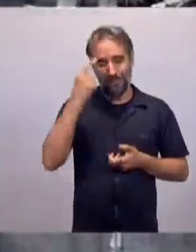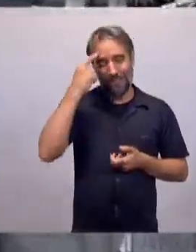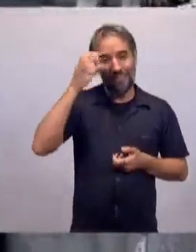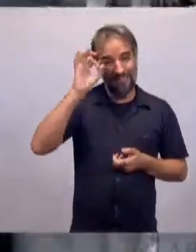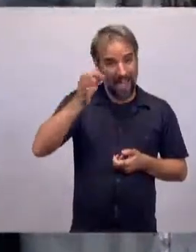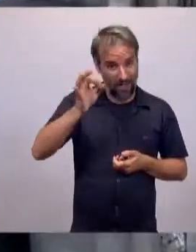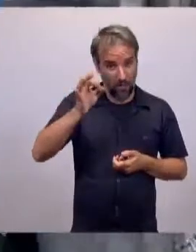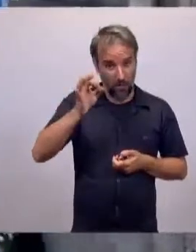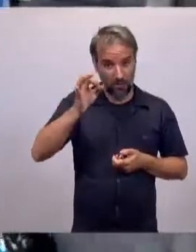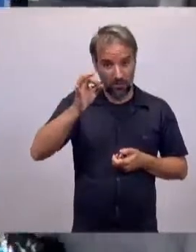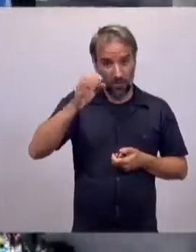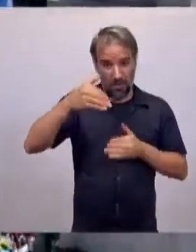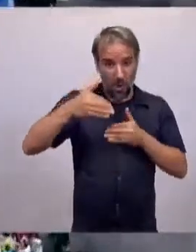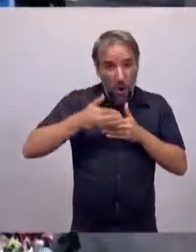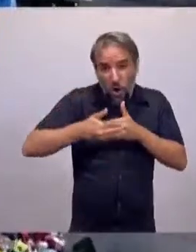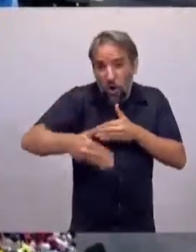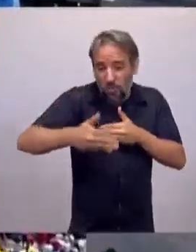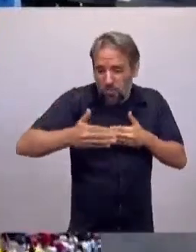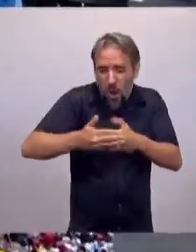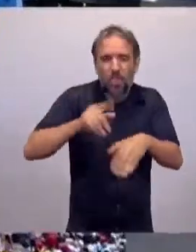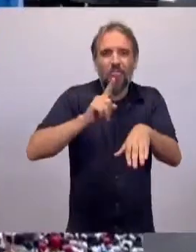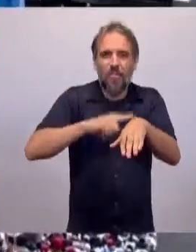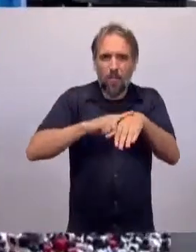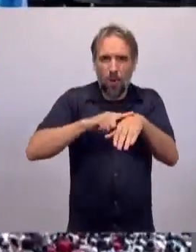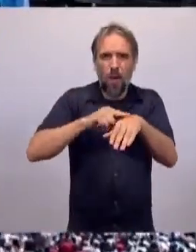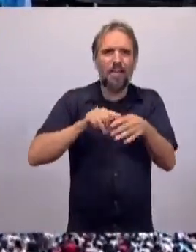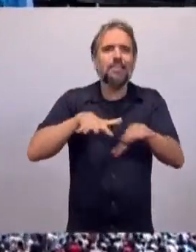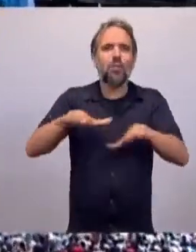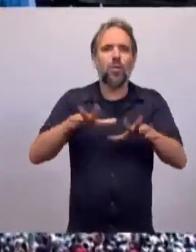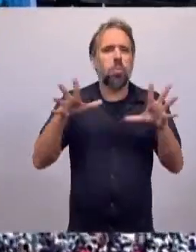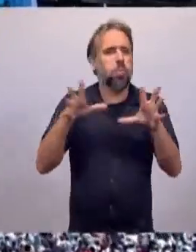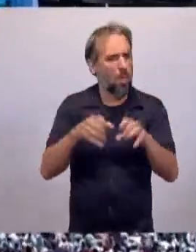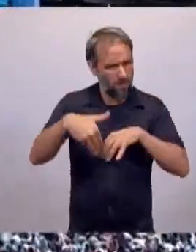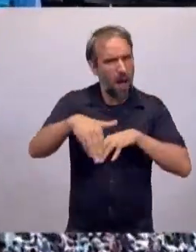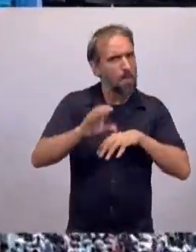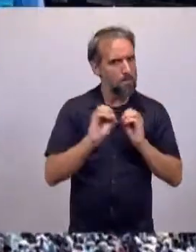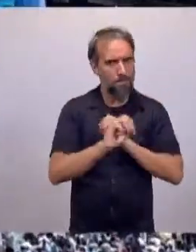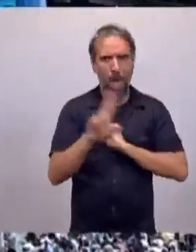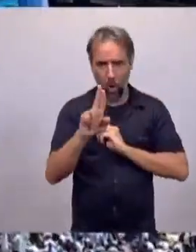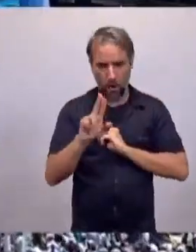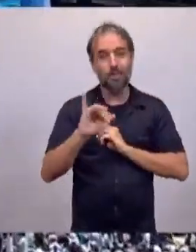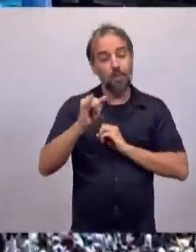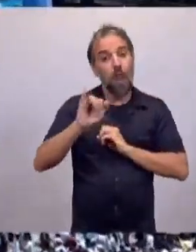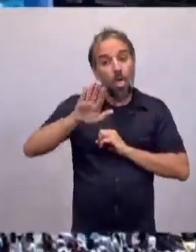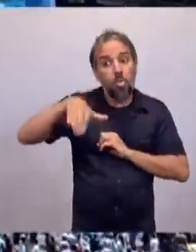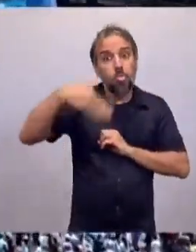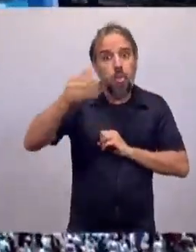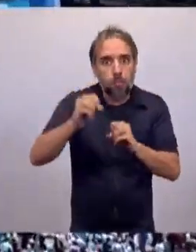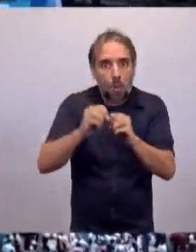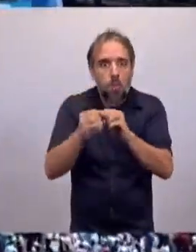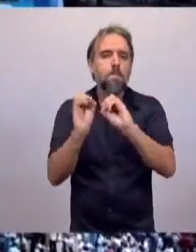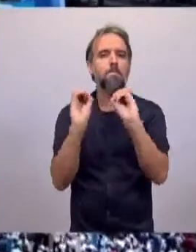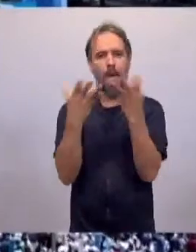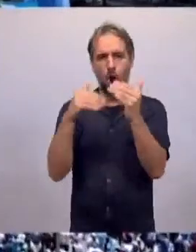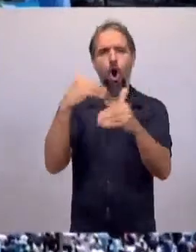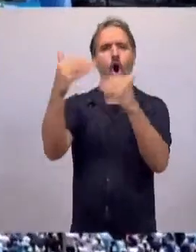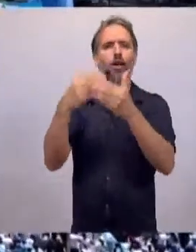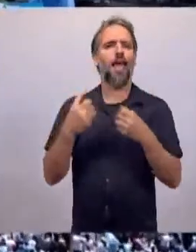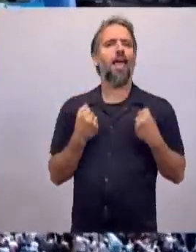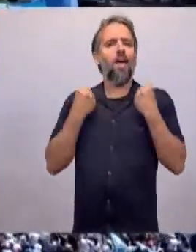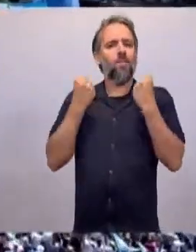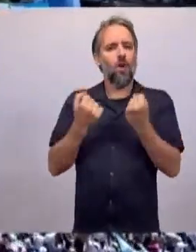Sabemos que de corto plazo la situación empeorará, pero luego veremos los frutos de nuestro